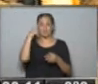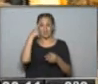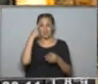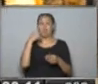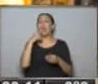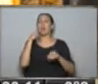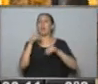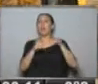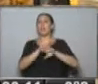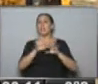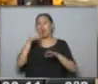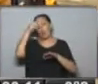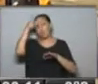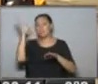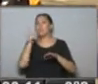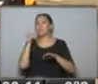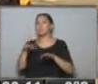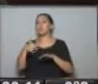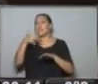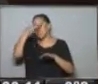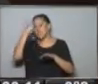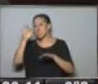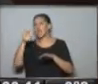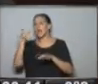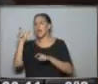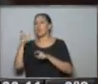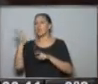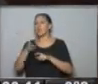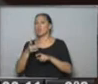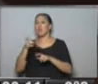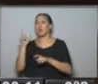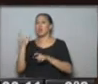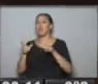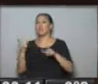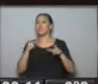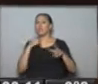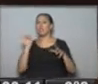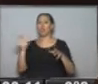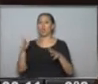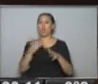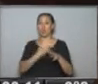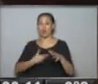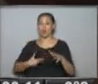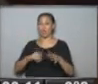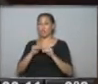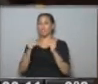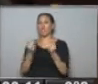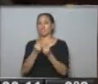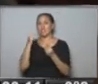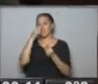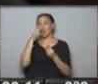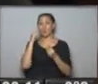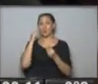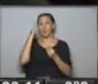oficiales se acercaron a las urnas cerca del 60% de los votantes que componen el padrón electoral que era de 79